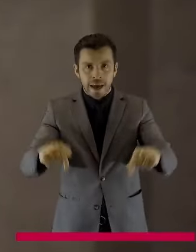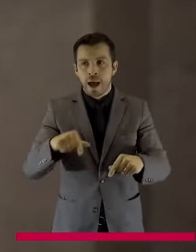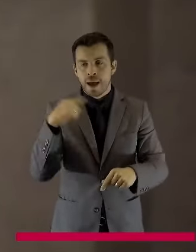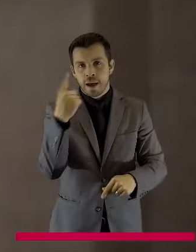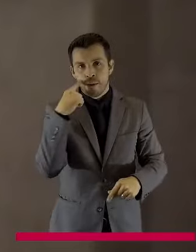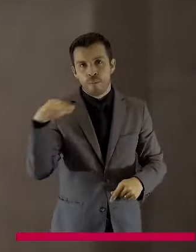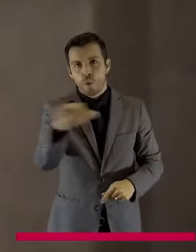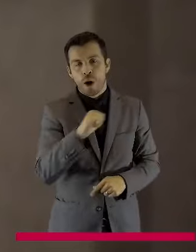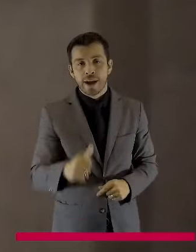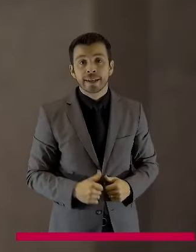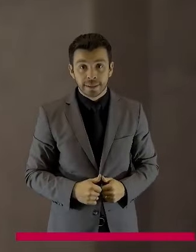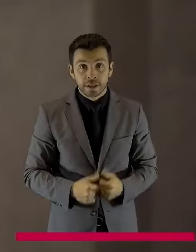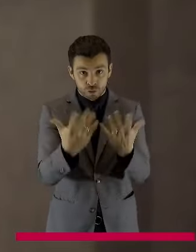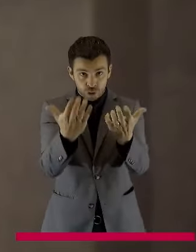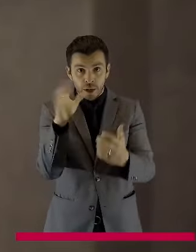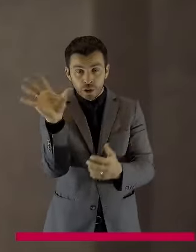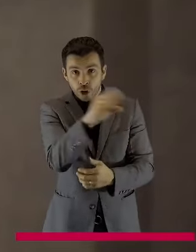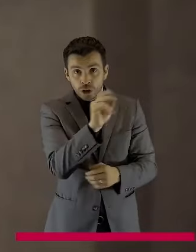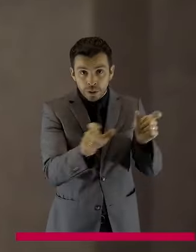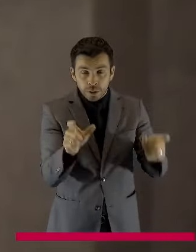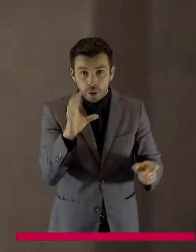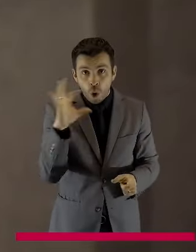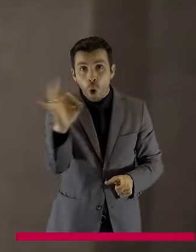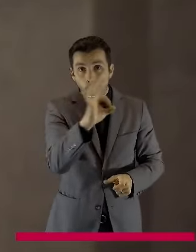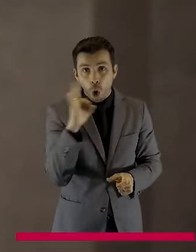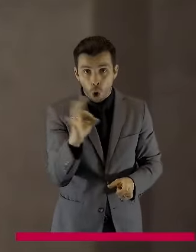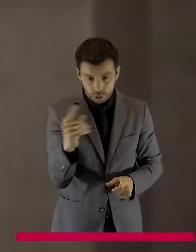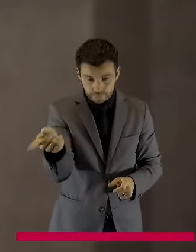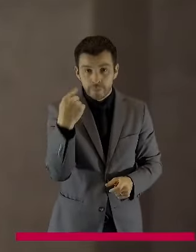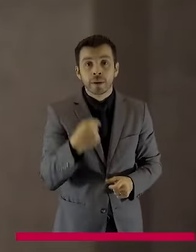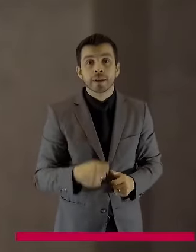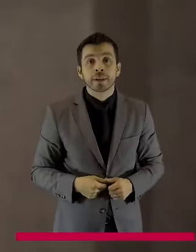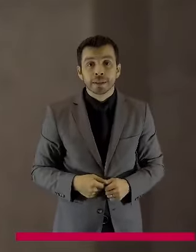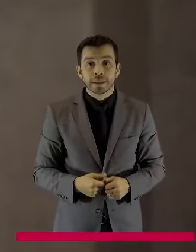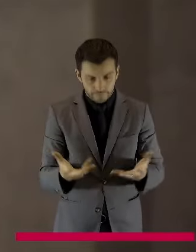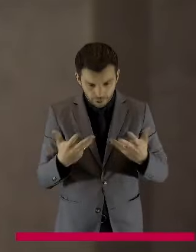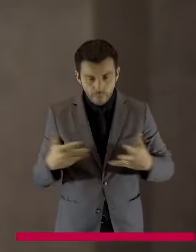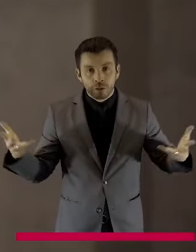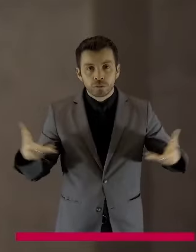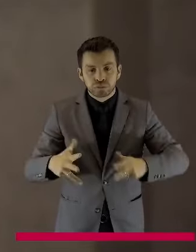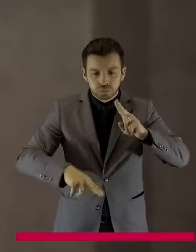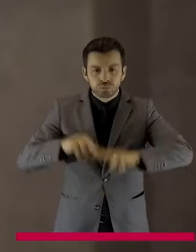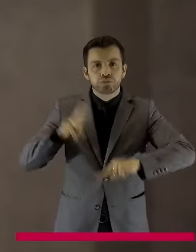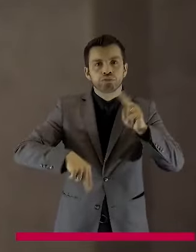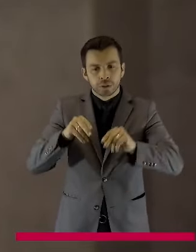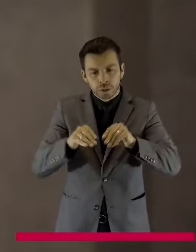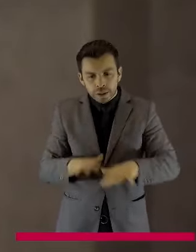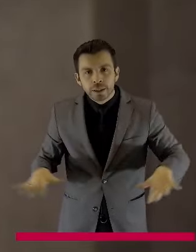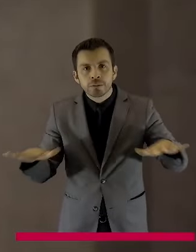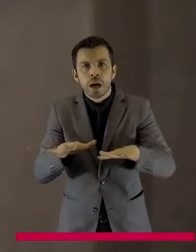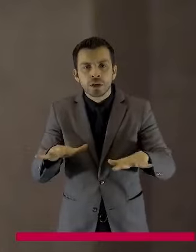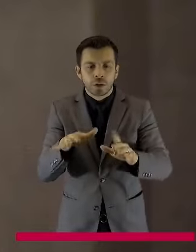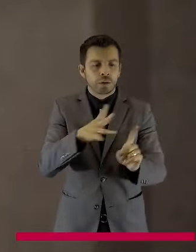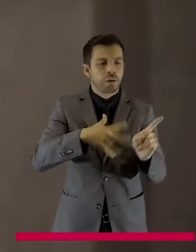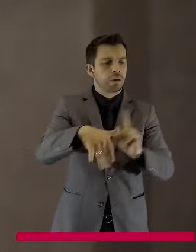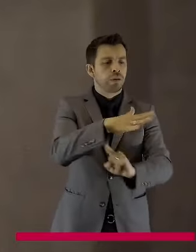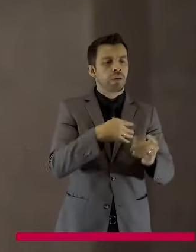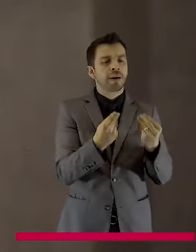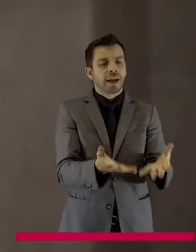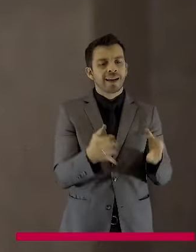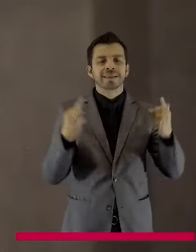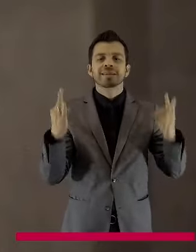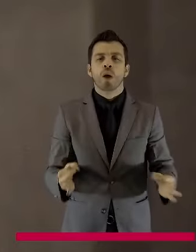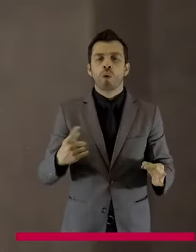mujeres, pero yo quiero invitar a los hombres a que construyan espacios y entornos seguros para las